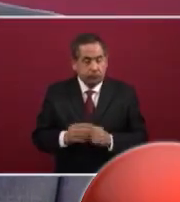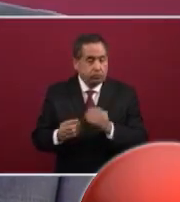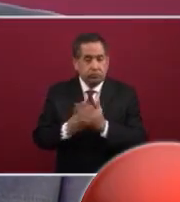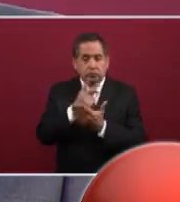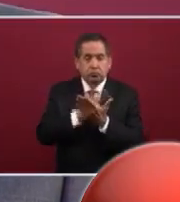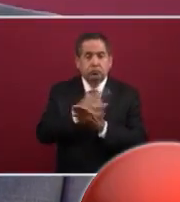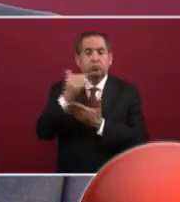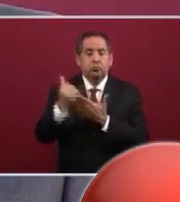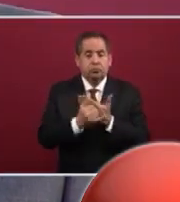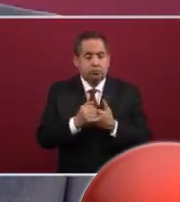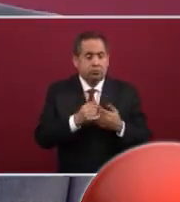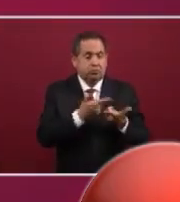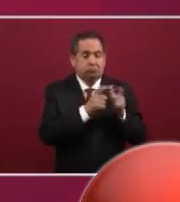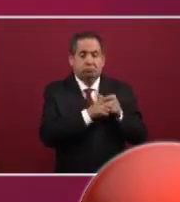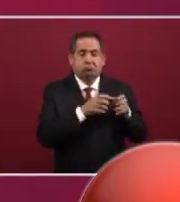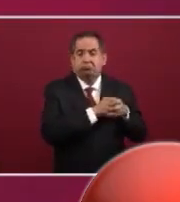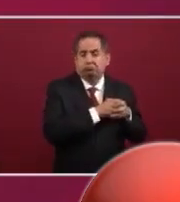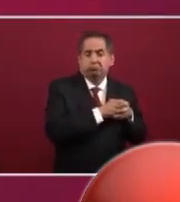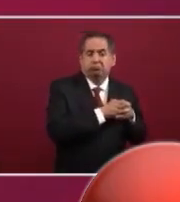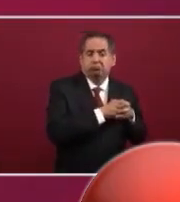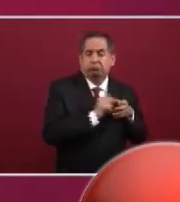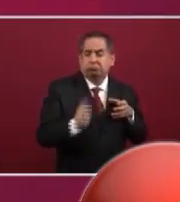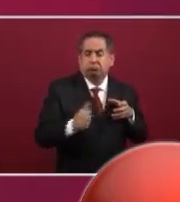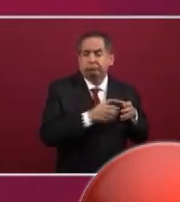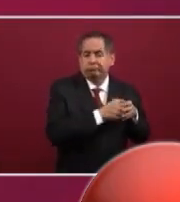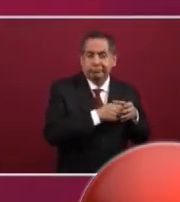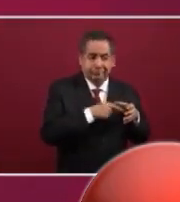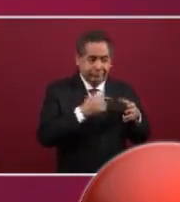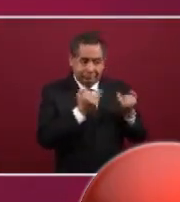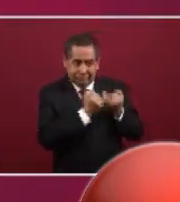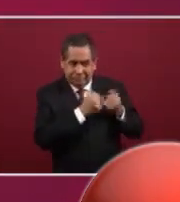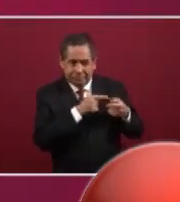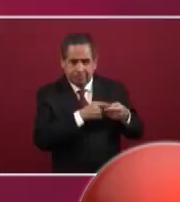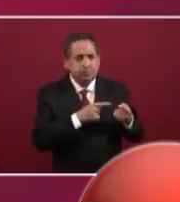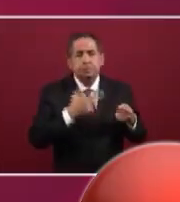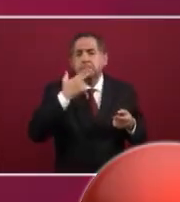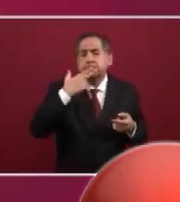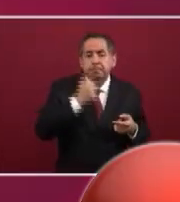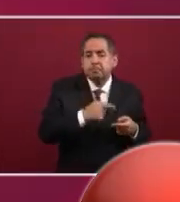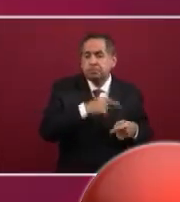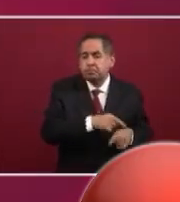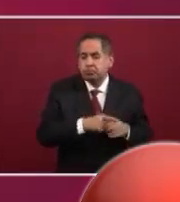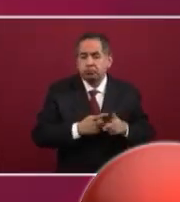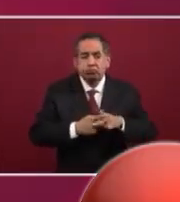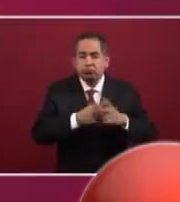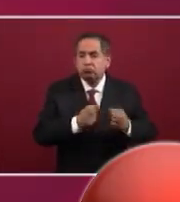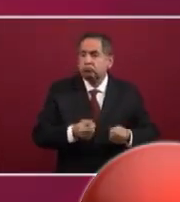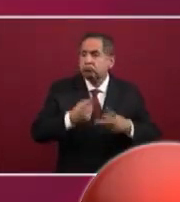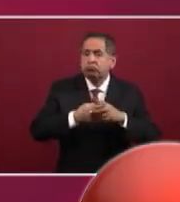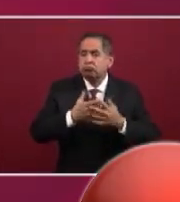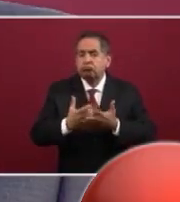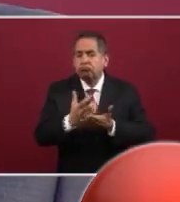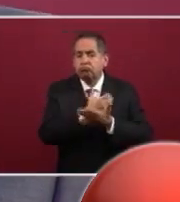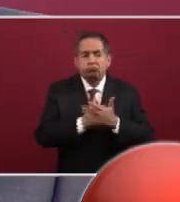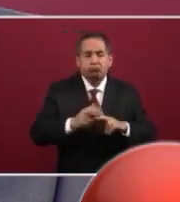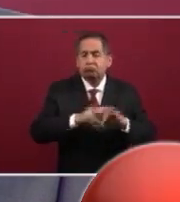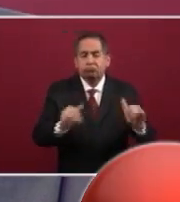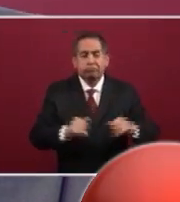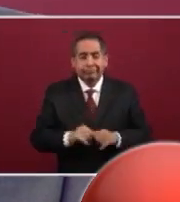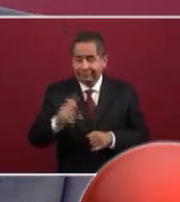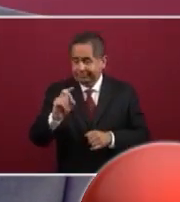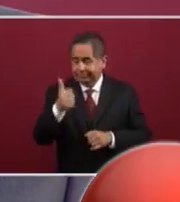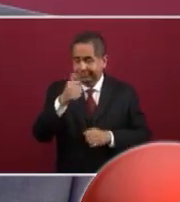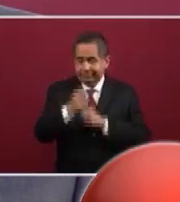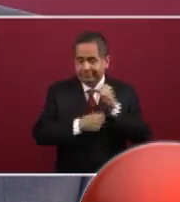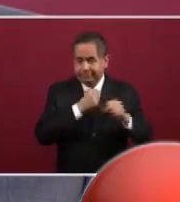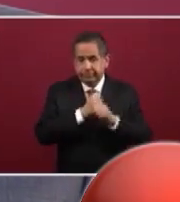proyecto neoliberal o neoporfirista que ni siquiera funcionó en términos cuantitativos, porque en 36